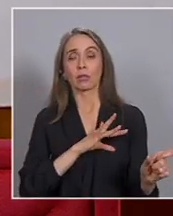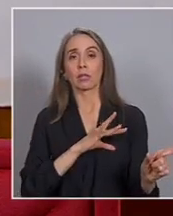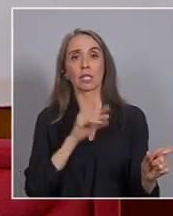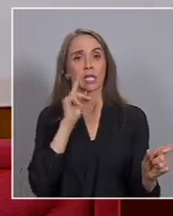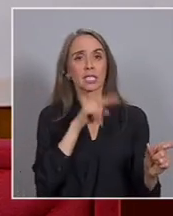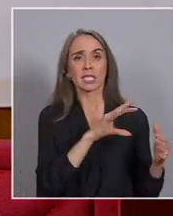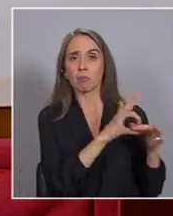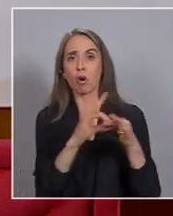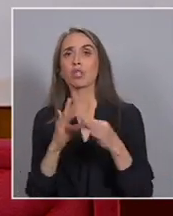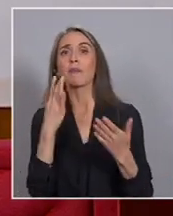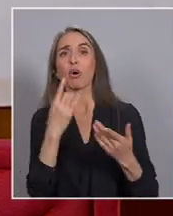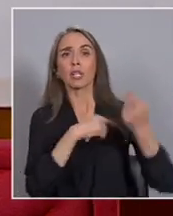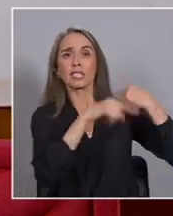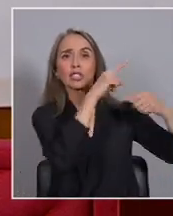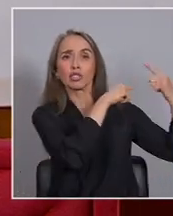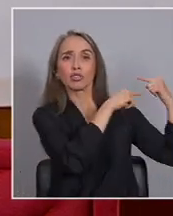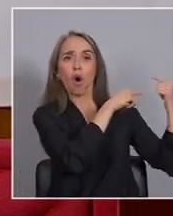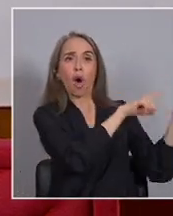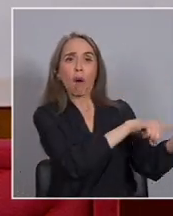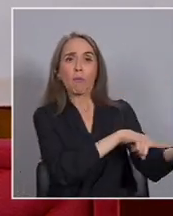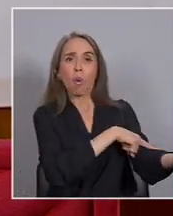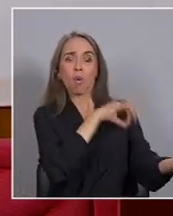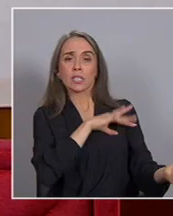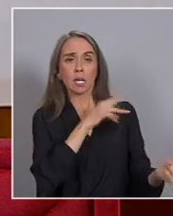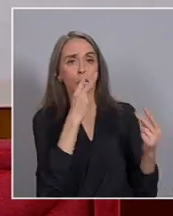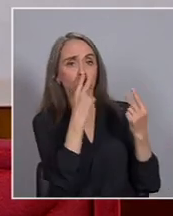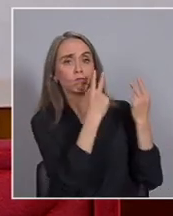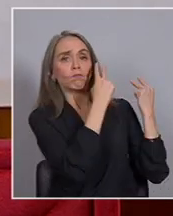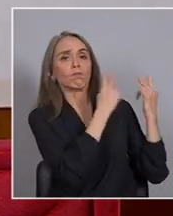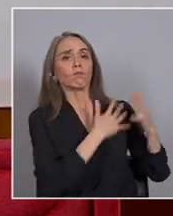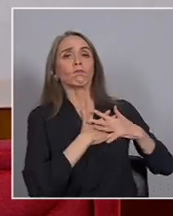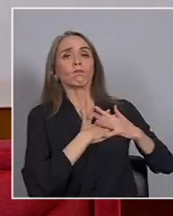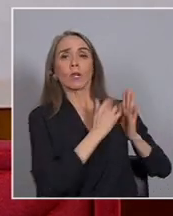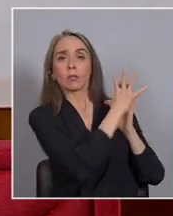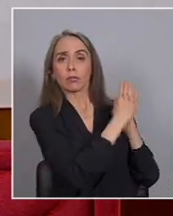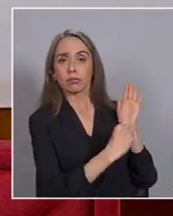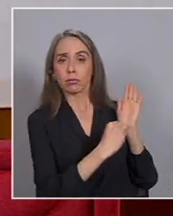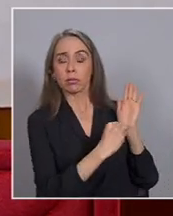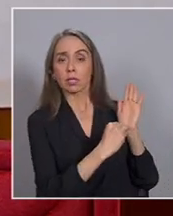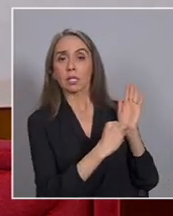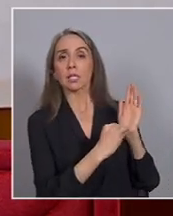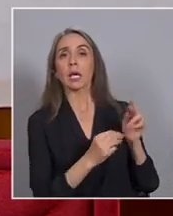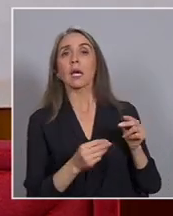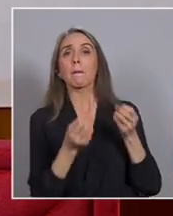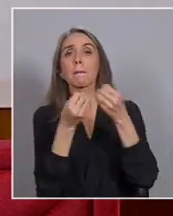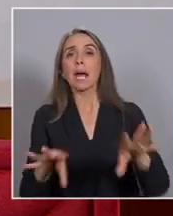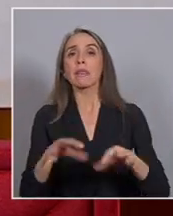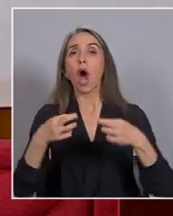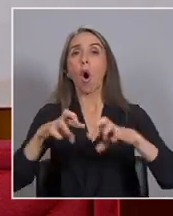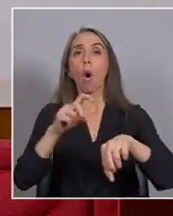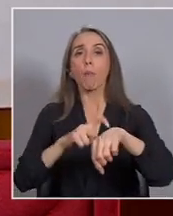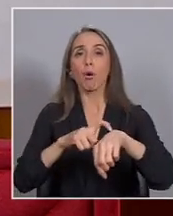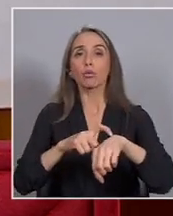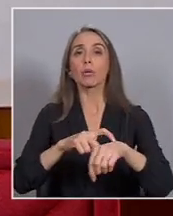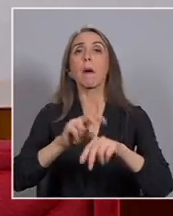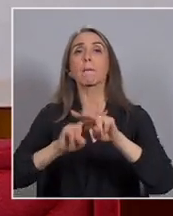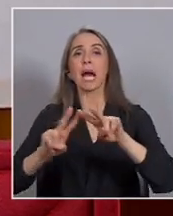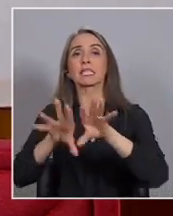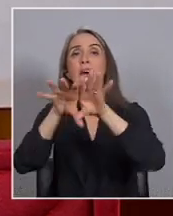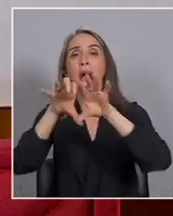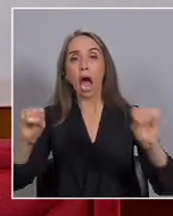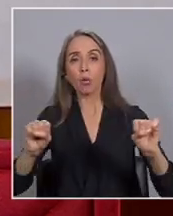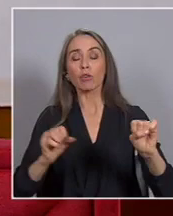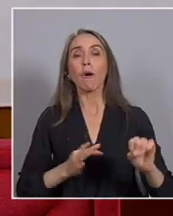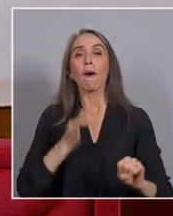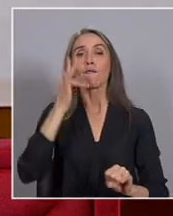ante la historia larga de Chile, esa que nos inspira, que dejemos pasar la oportunidad para llegar a un acuerdo sobre